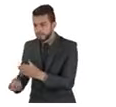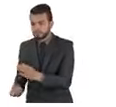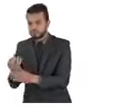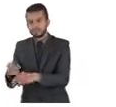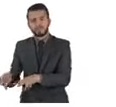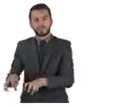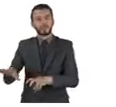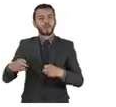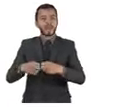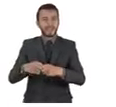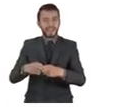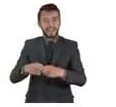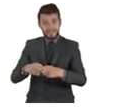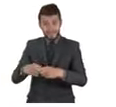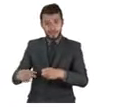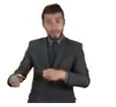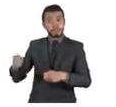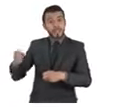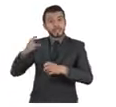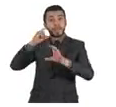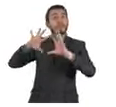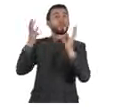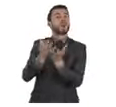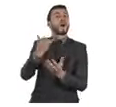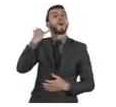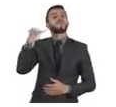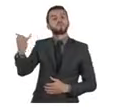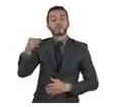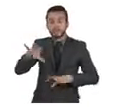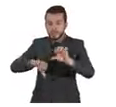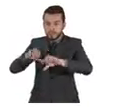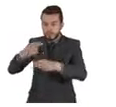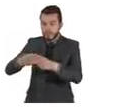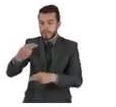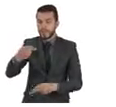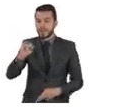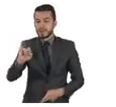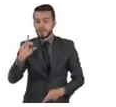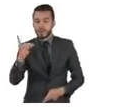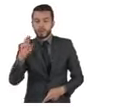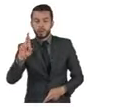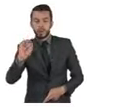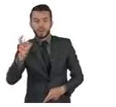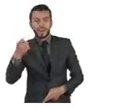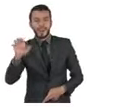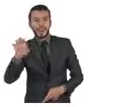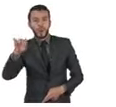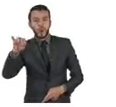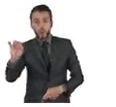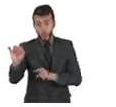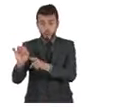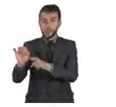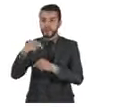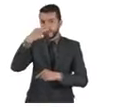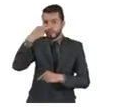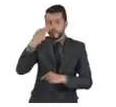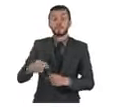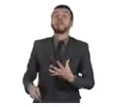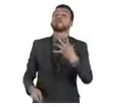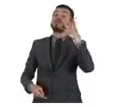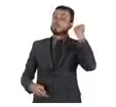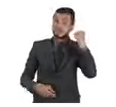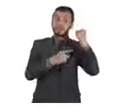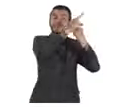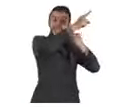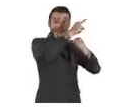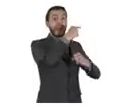el mundo está mirando hacia el hidrógeno. En el año 2017 Japón hizo el Gran Pacto por el Futuro, la Unión Europea lo firmó